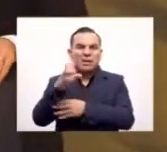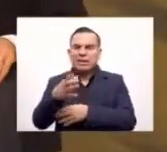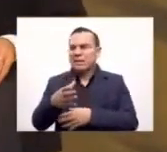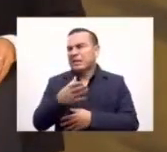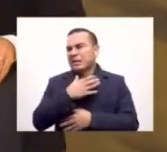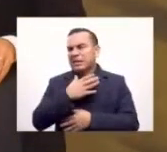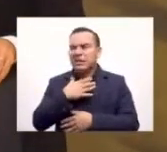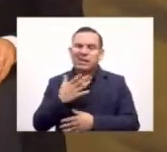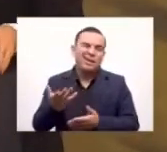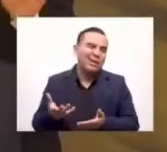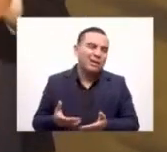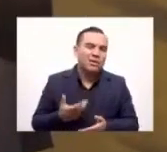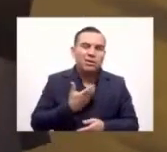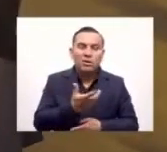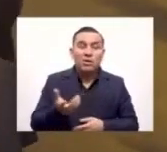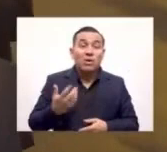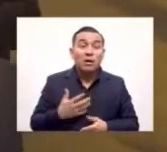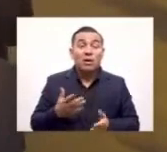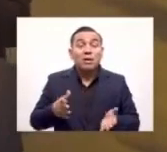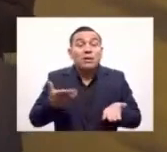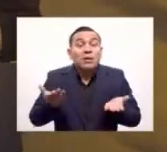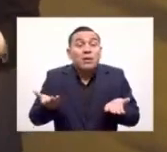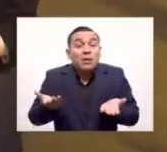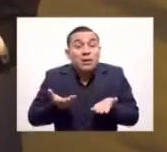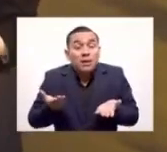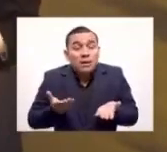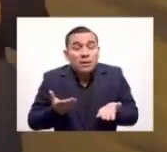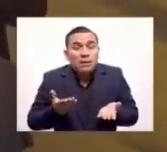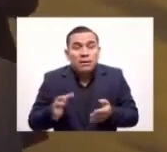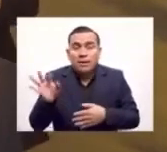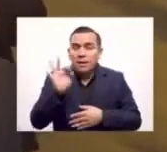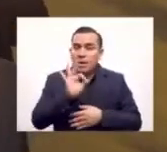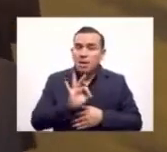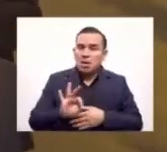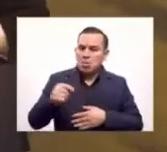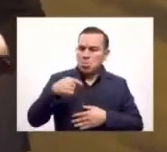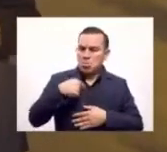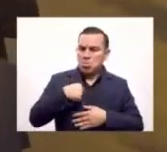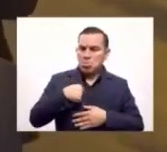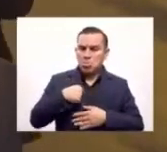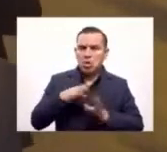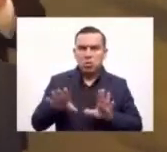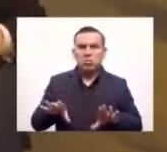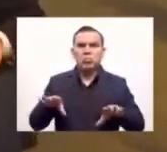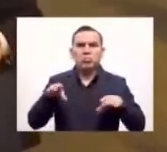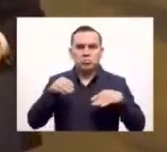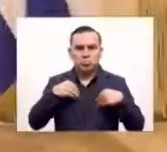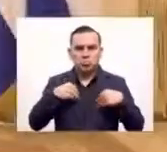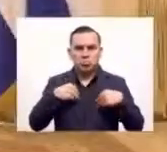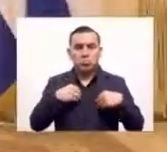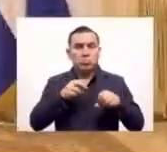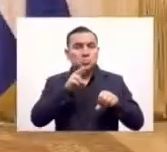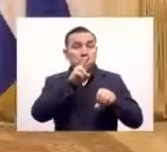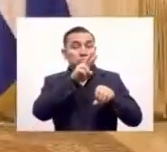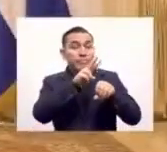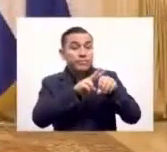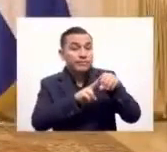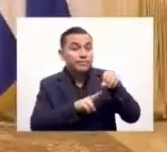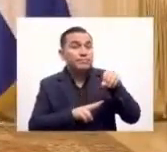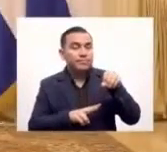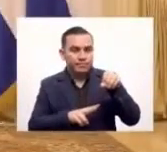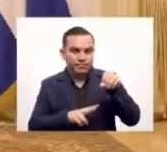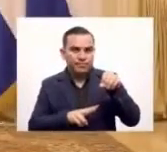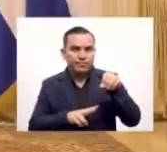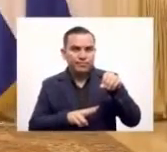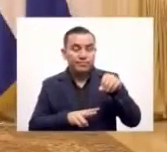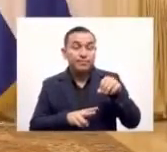puedas pararte en cualquier lado y dar ciertas instrucciones y decir, a ver, vamos a hacer esto y al menos tener un poco de noción de qué